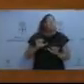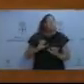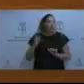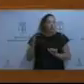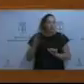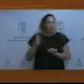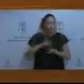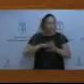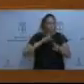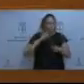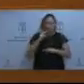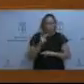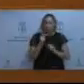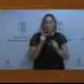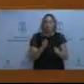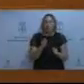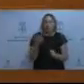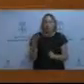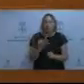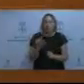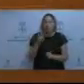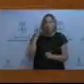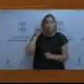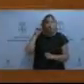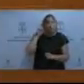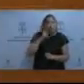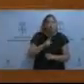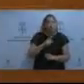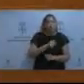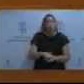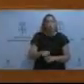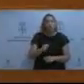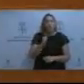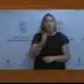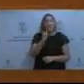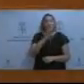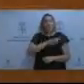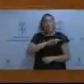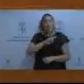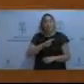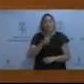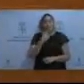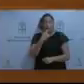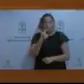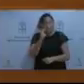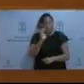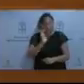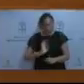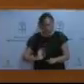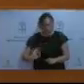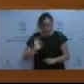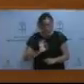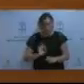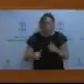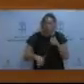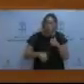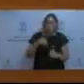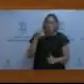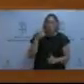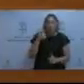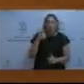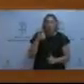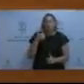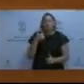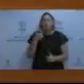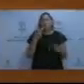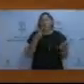dar respuesta? No me dijo nada de los profesores de religión. Y no me niega, y no quiera negar, que esa publicación, esa adjudicación de